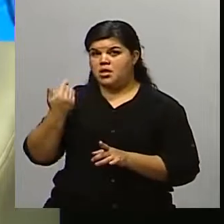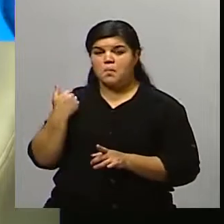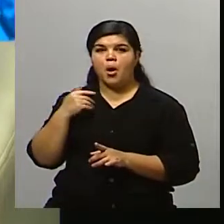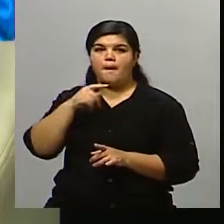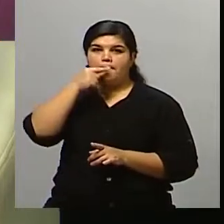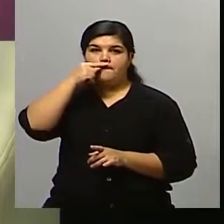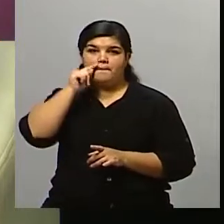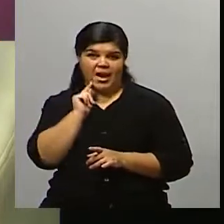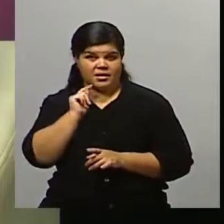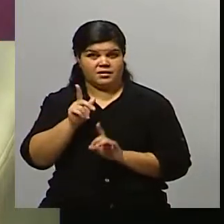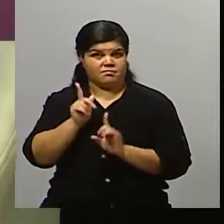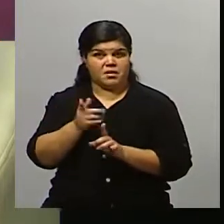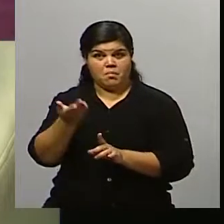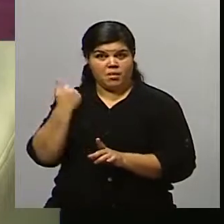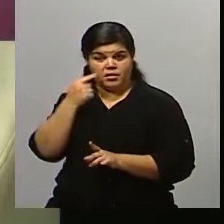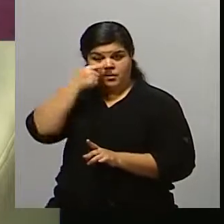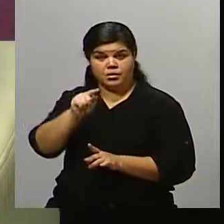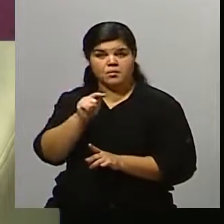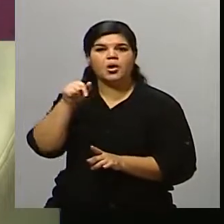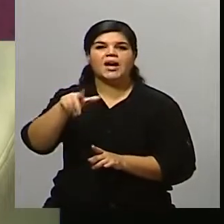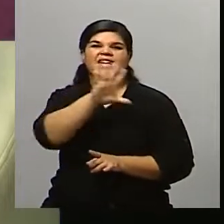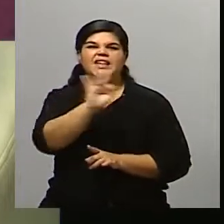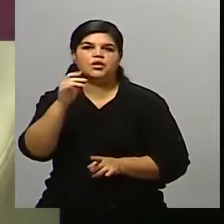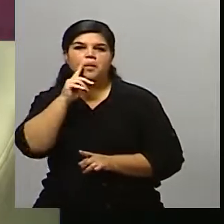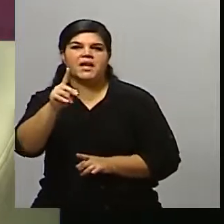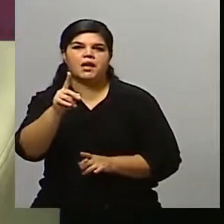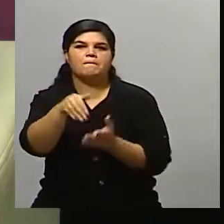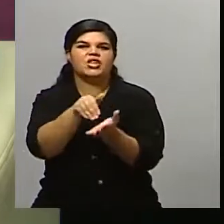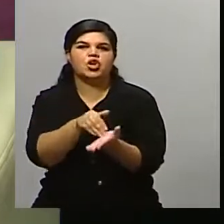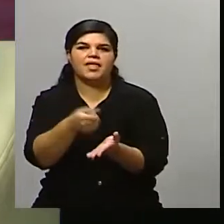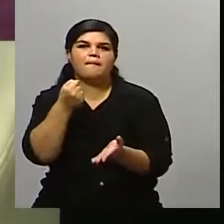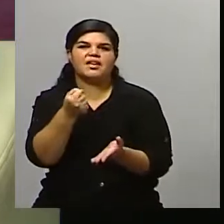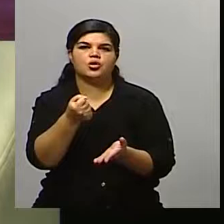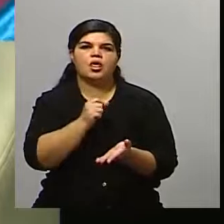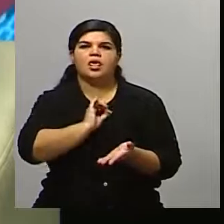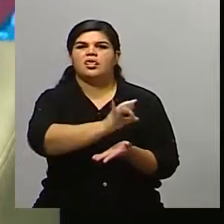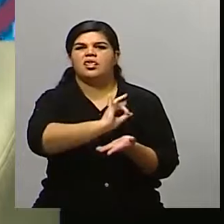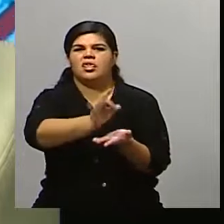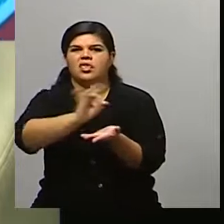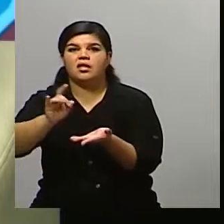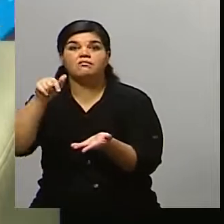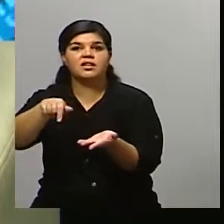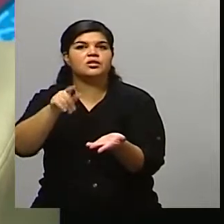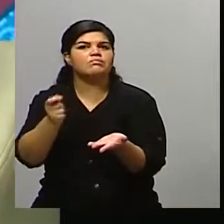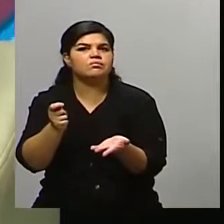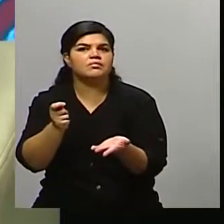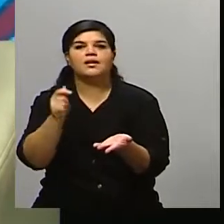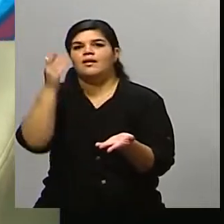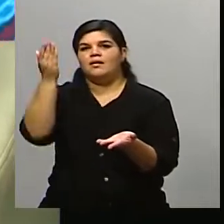Macri, había generado un déficit de más de 500.000 millones de pesos el sistema de seguridad social, pero eso también fue una decisión política, ¿no?